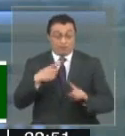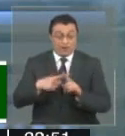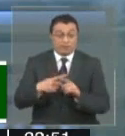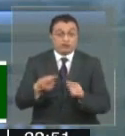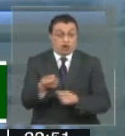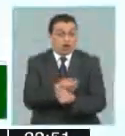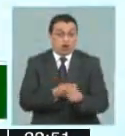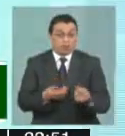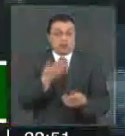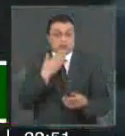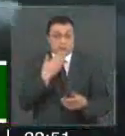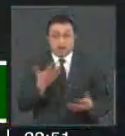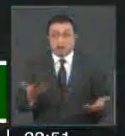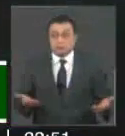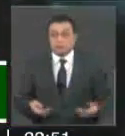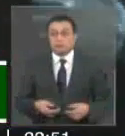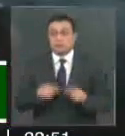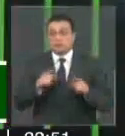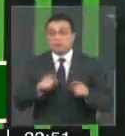mirarlo desde ese lado. ¿Usted